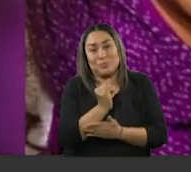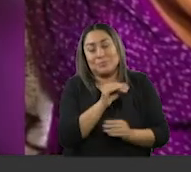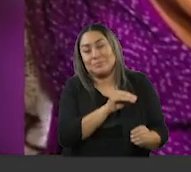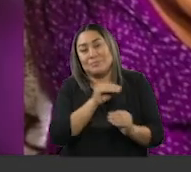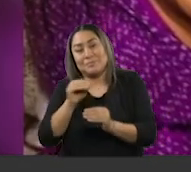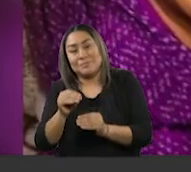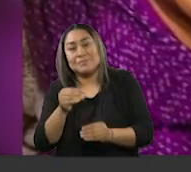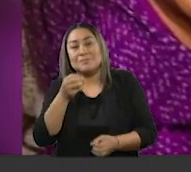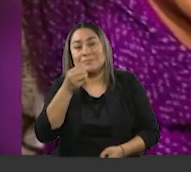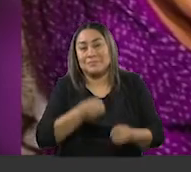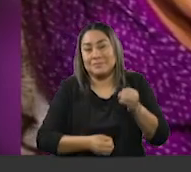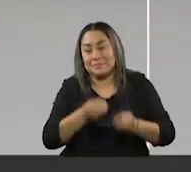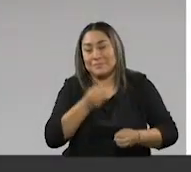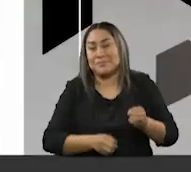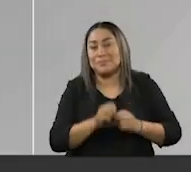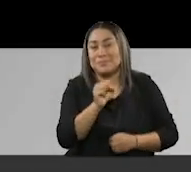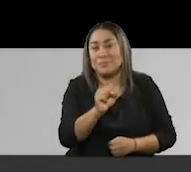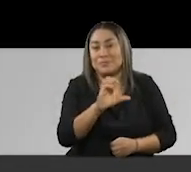Suprema Corte.